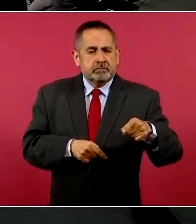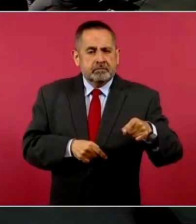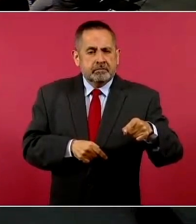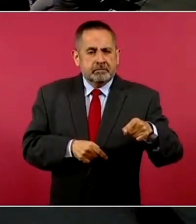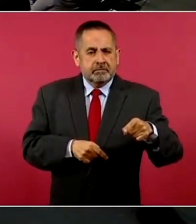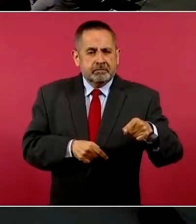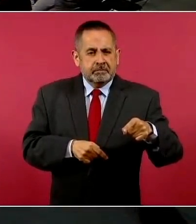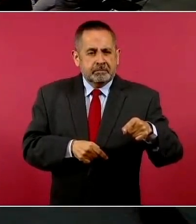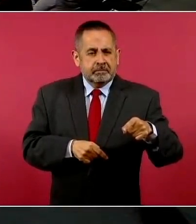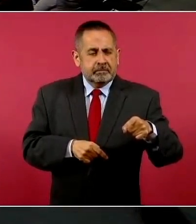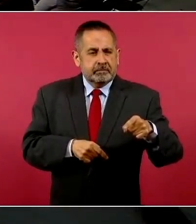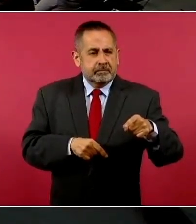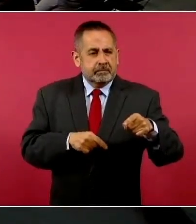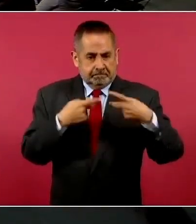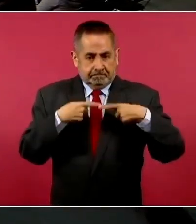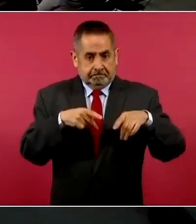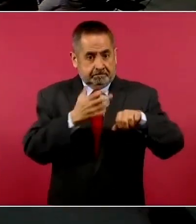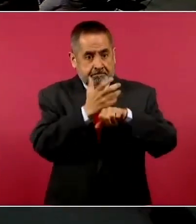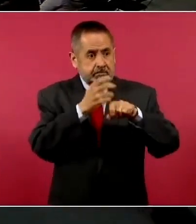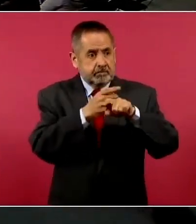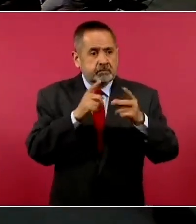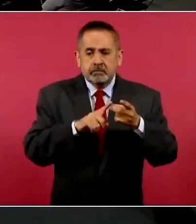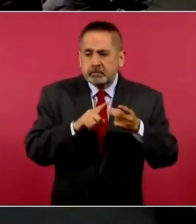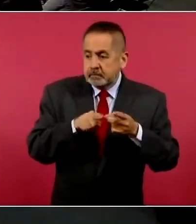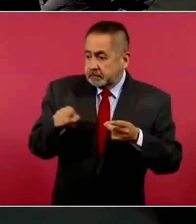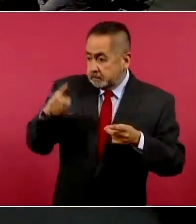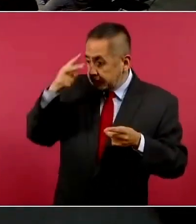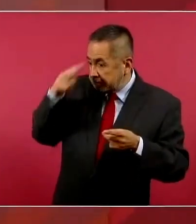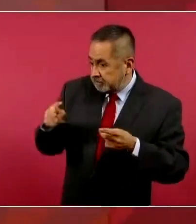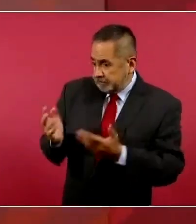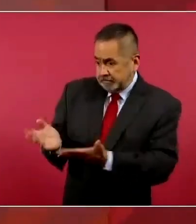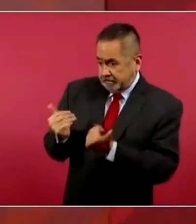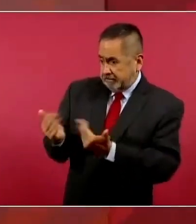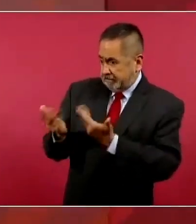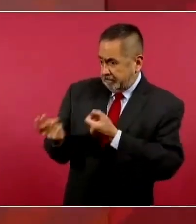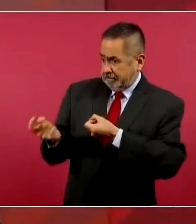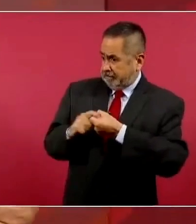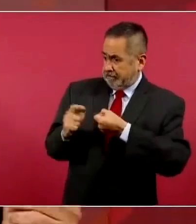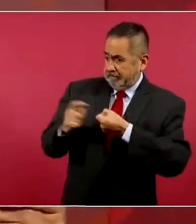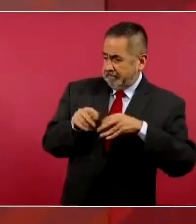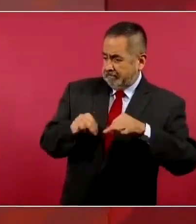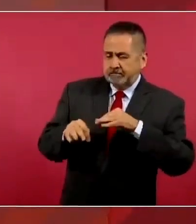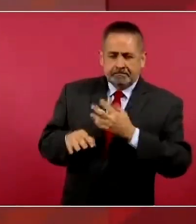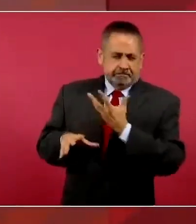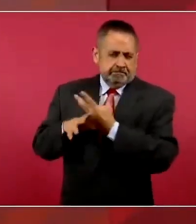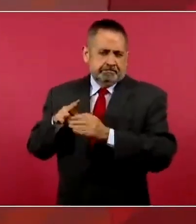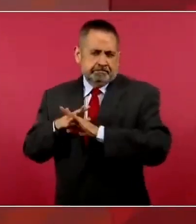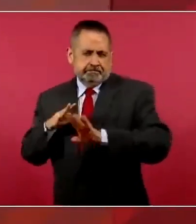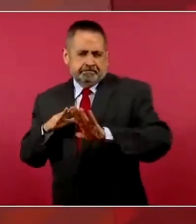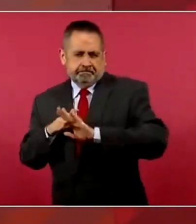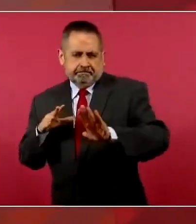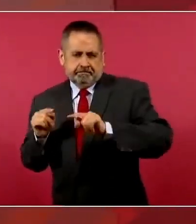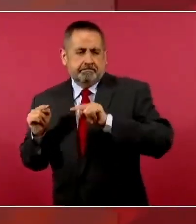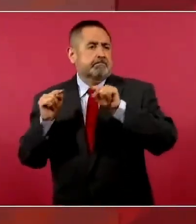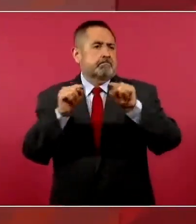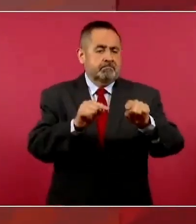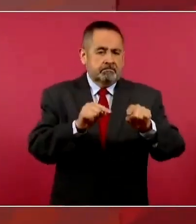más deseados son los trabajadores mexicanos, los migrantes mexicanos?